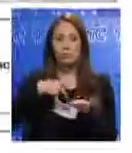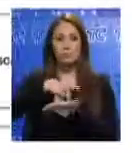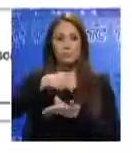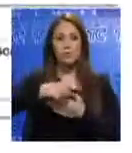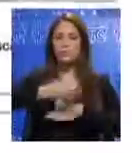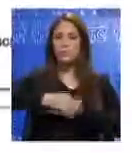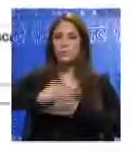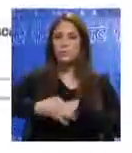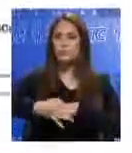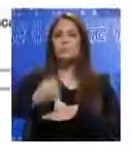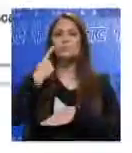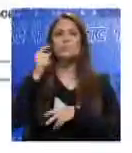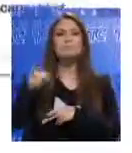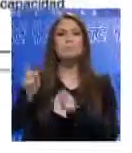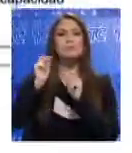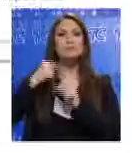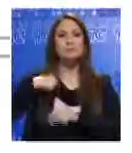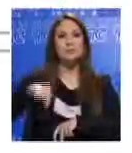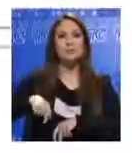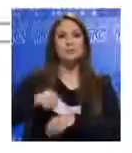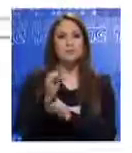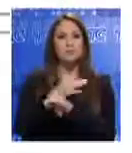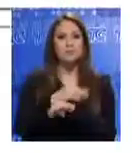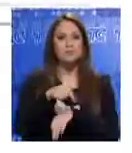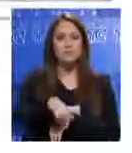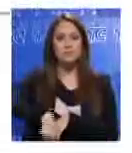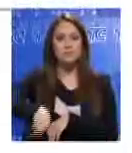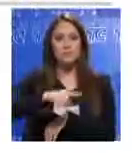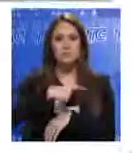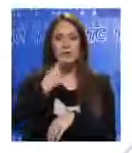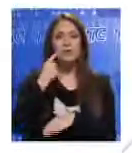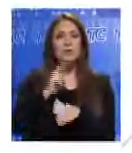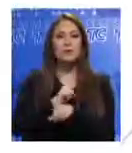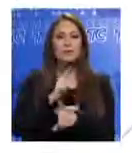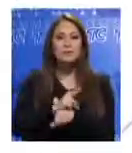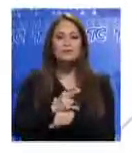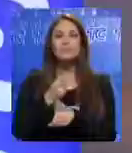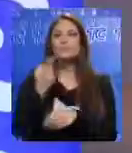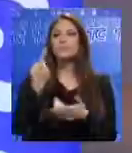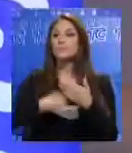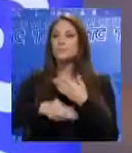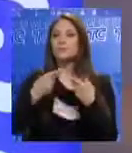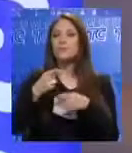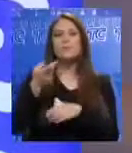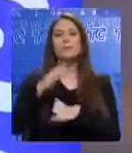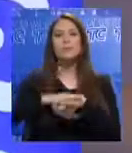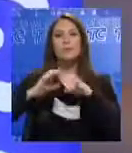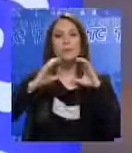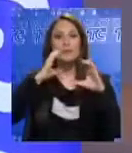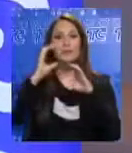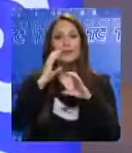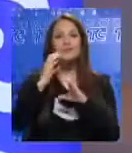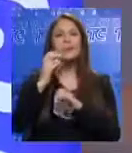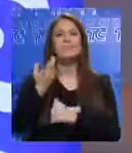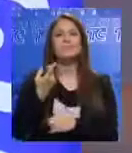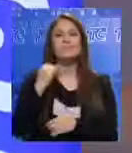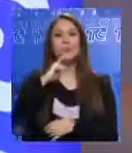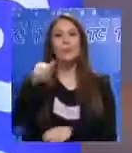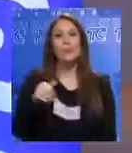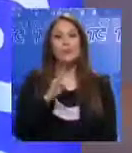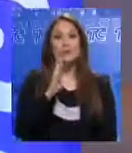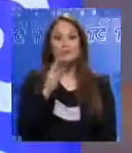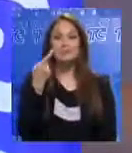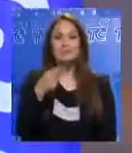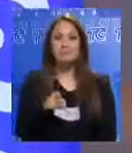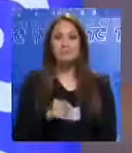en los permisos de funcionamiento, tenemos el certificado de estar al día en la Cordicom, con la Junta de Beneficencia y lo más importante con